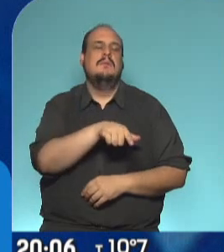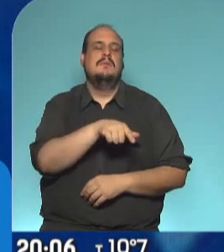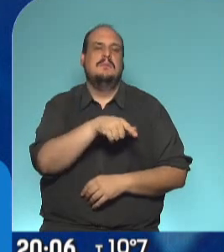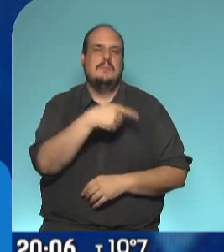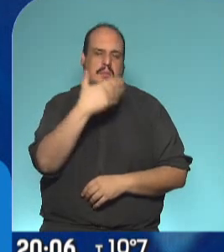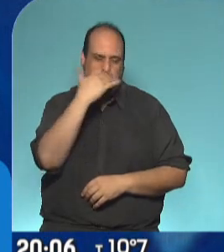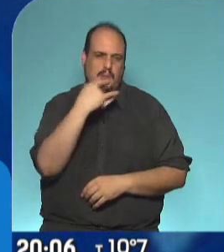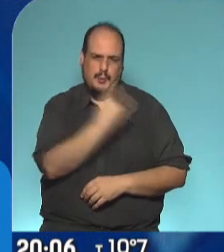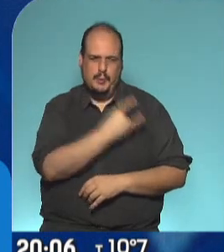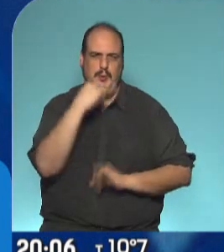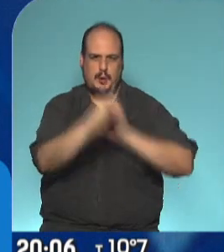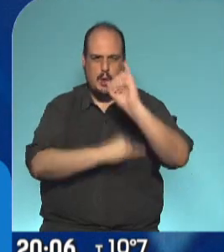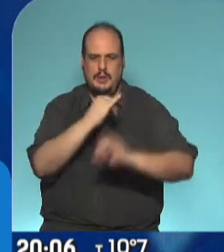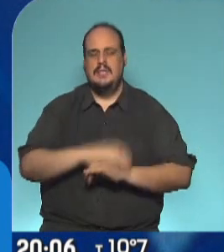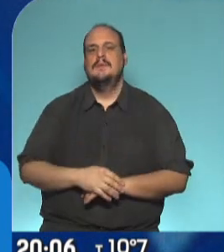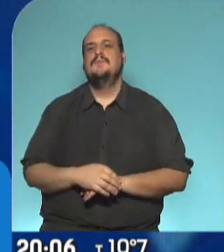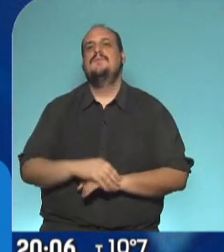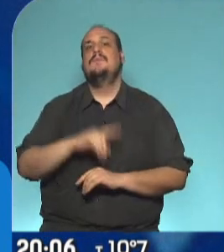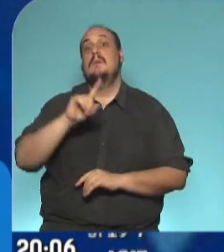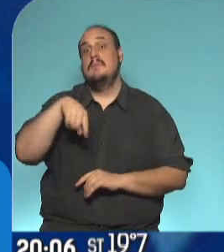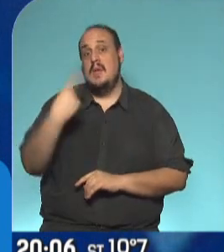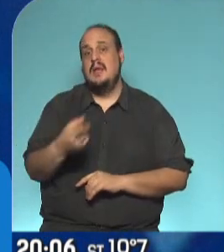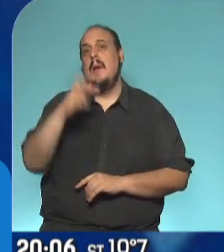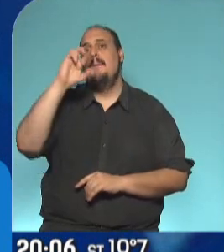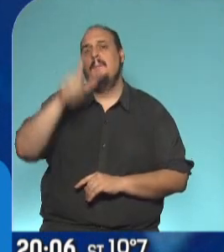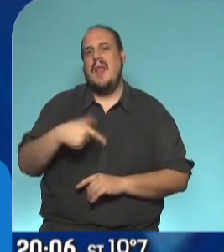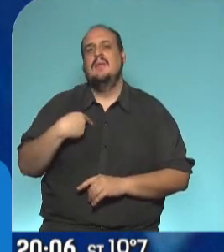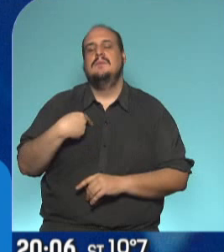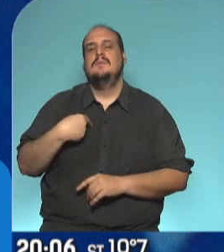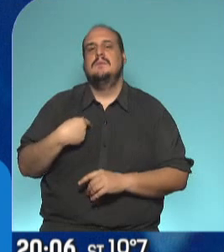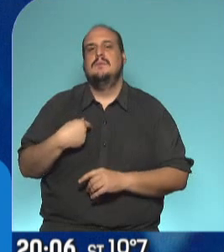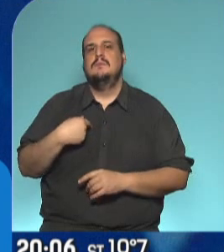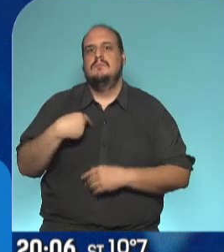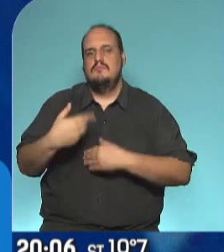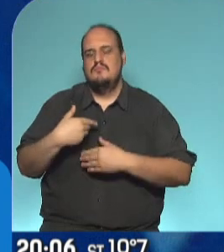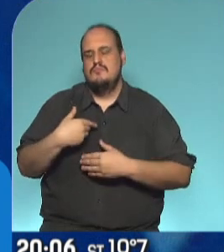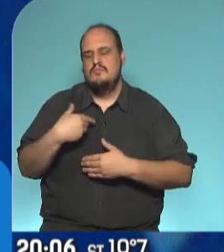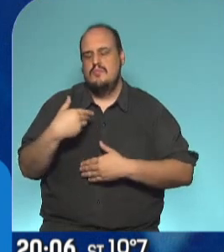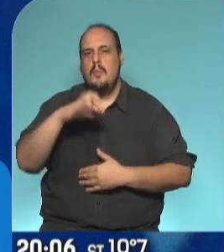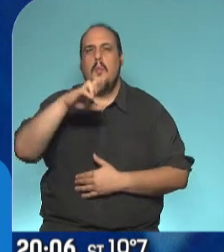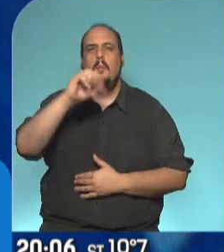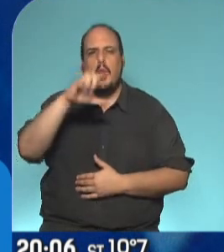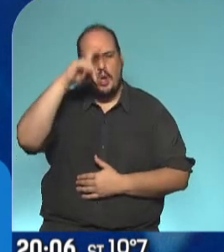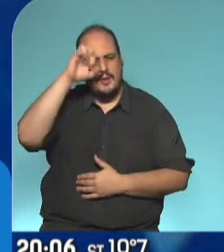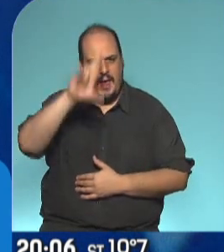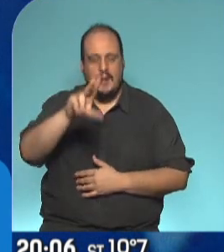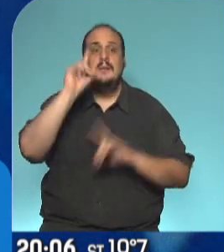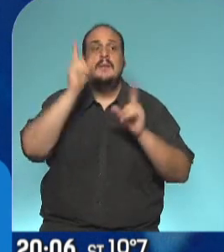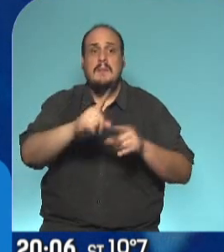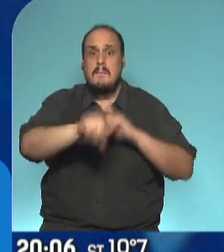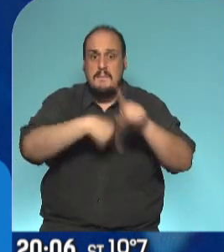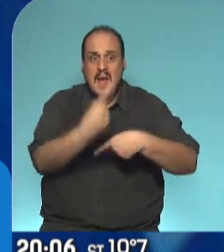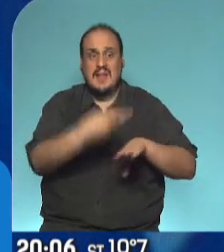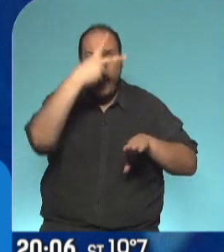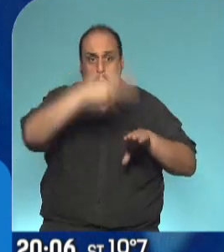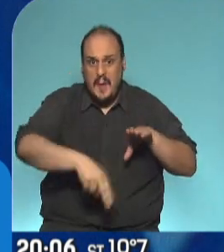Procrear. Mañana vence el plazo de la negociación con los acreedores internacionales. Un nuevo plazo, cierto que han